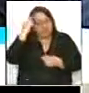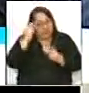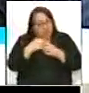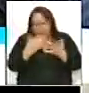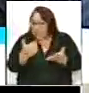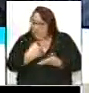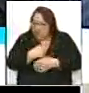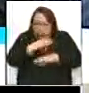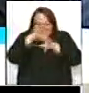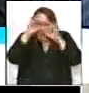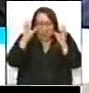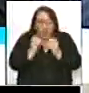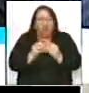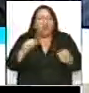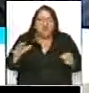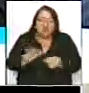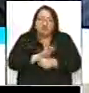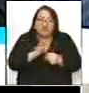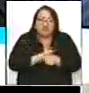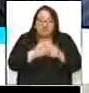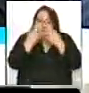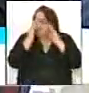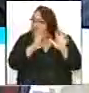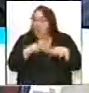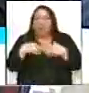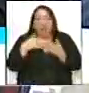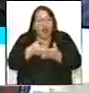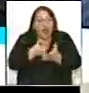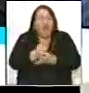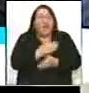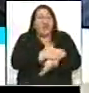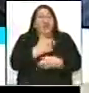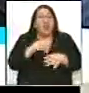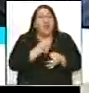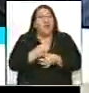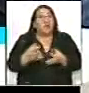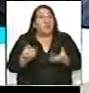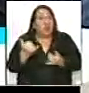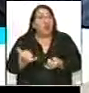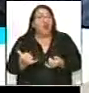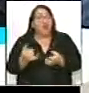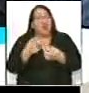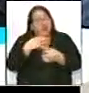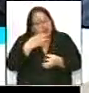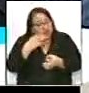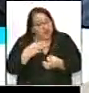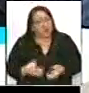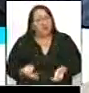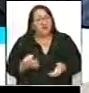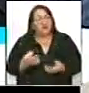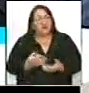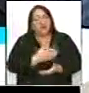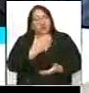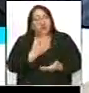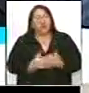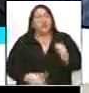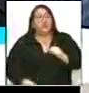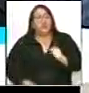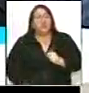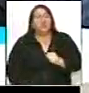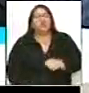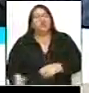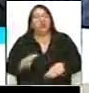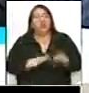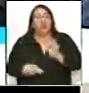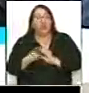nos ayudan a llenar ese espacio que no hemos podido llenar. Es cierto, es un obstáculo la existencia de los movimientos